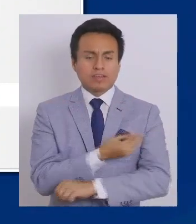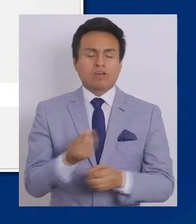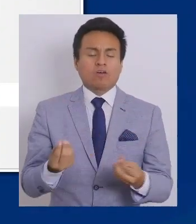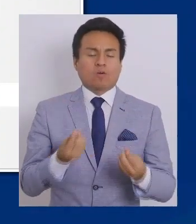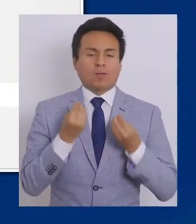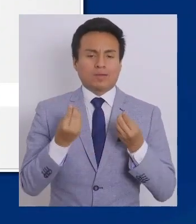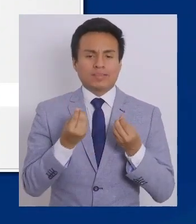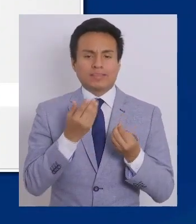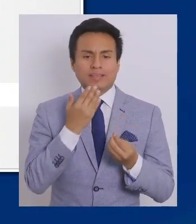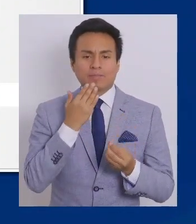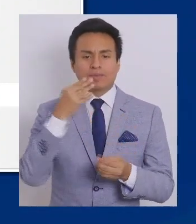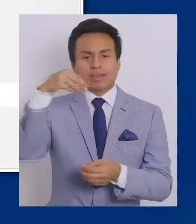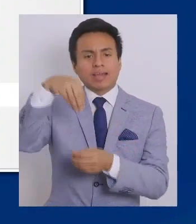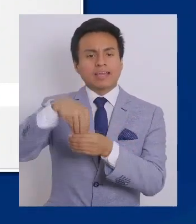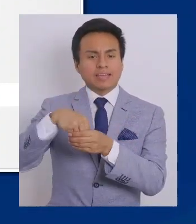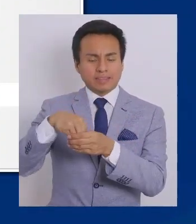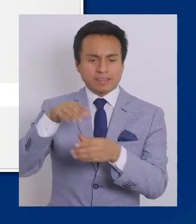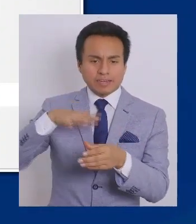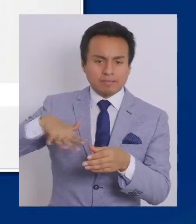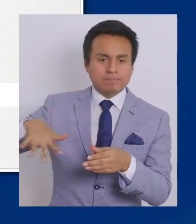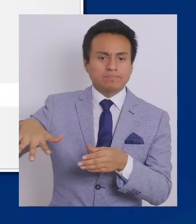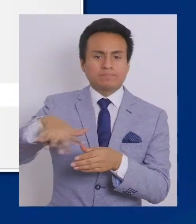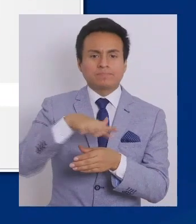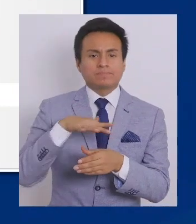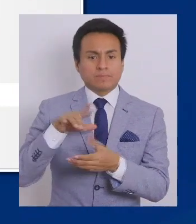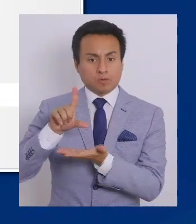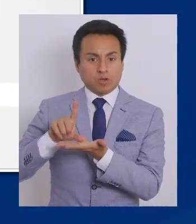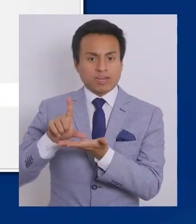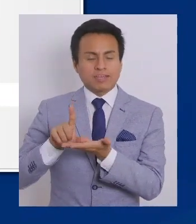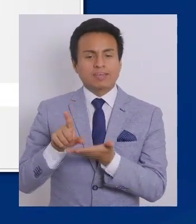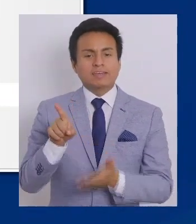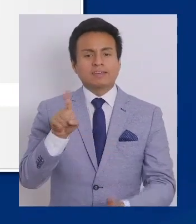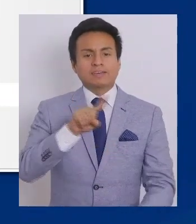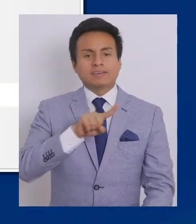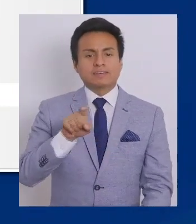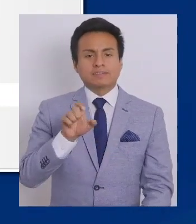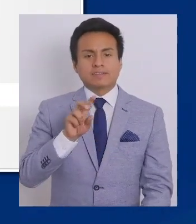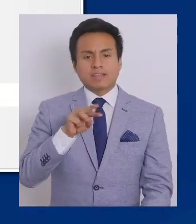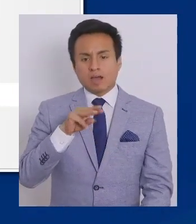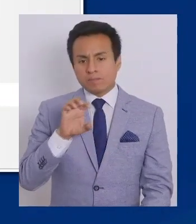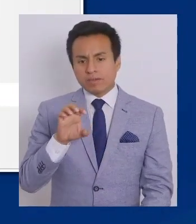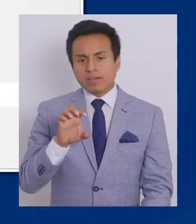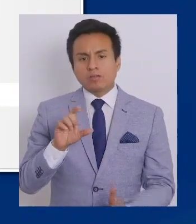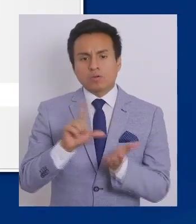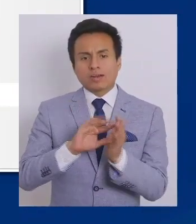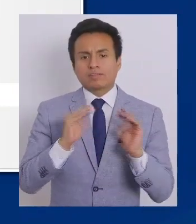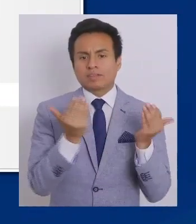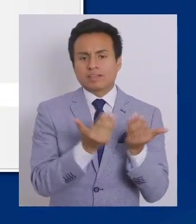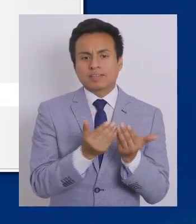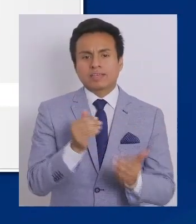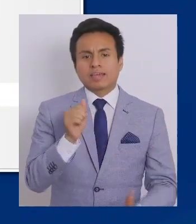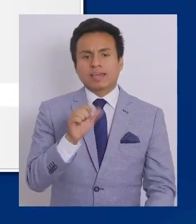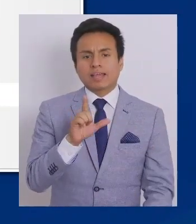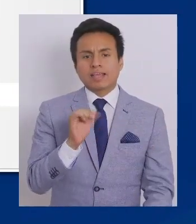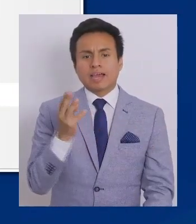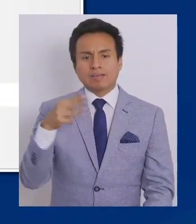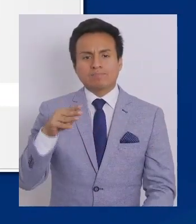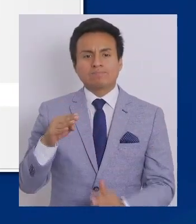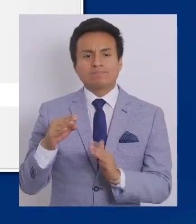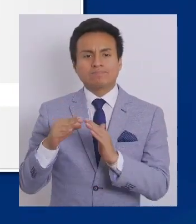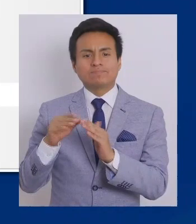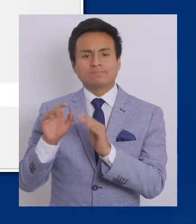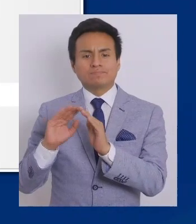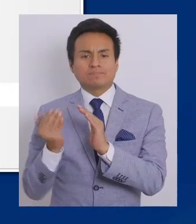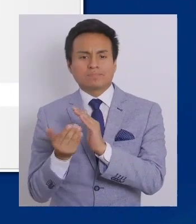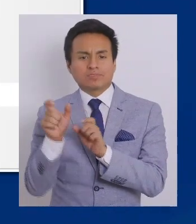intra lugar el sename de ciencias sanitarias y el am para